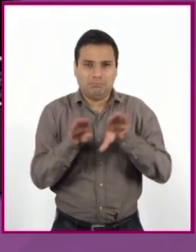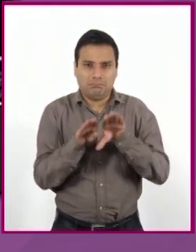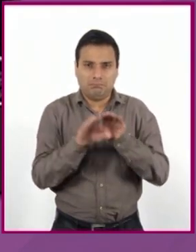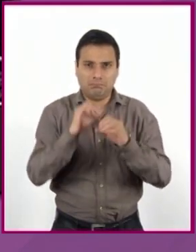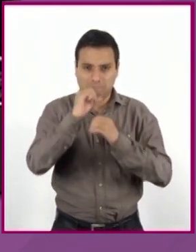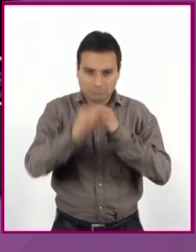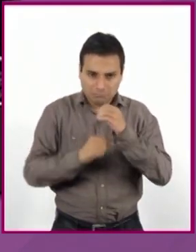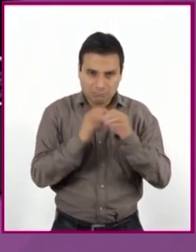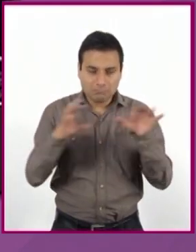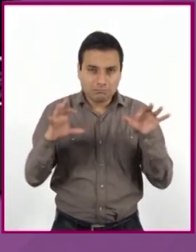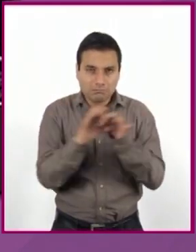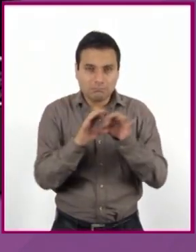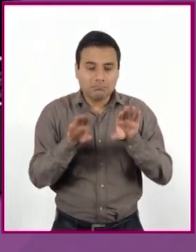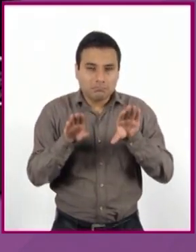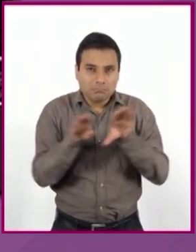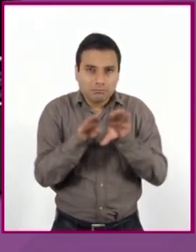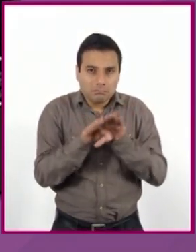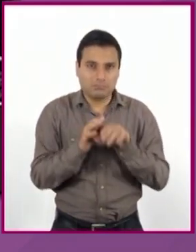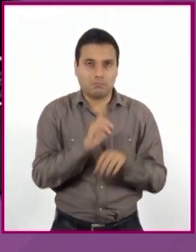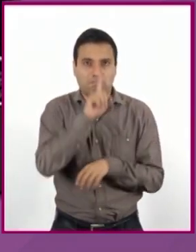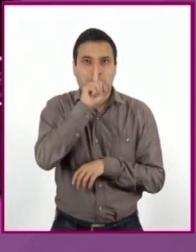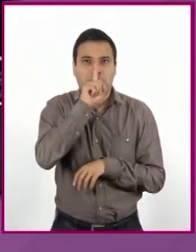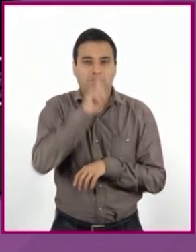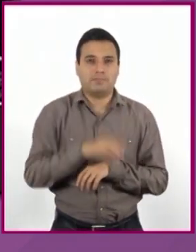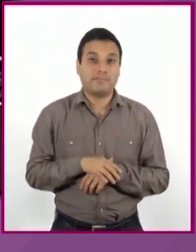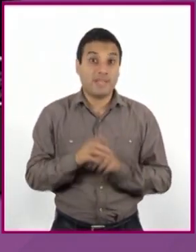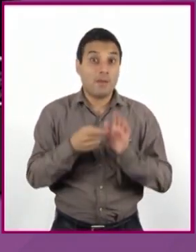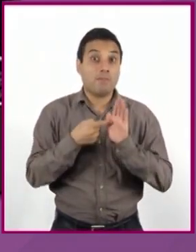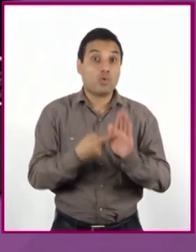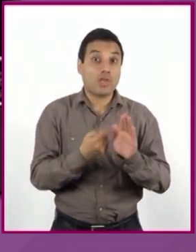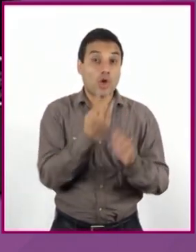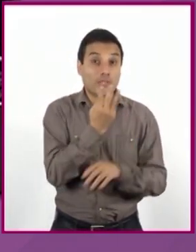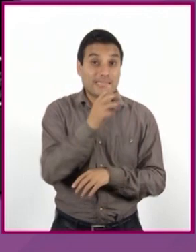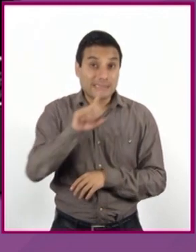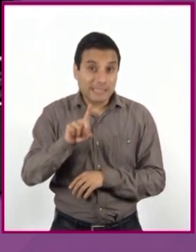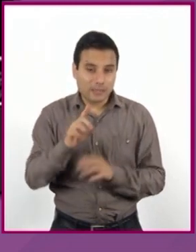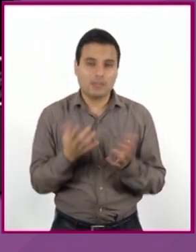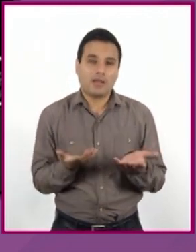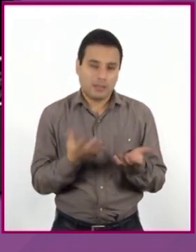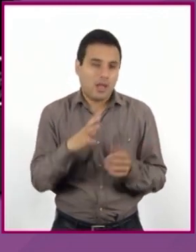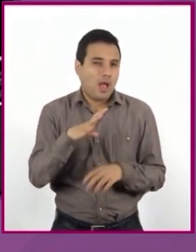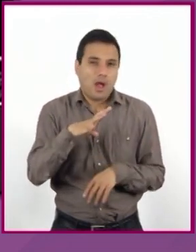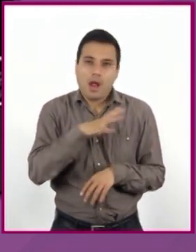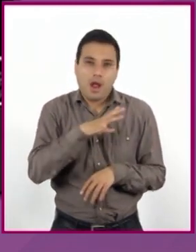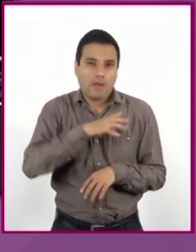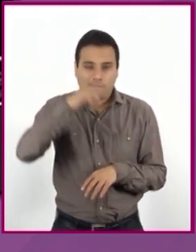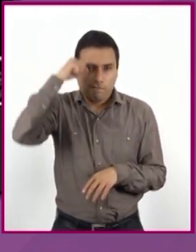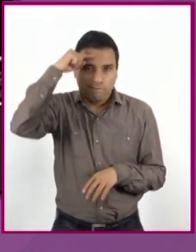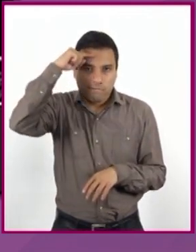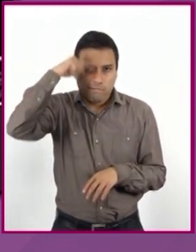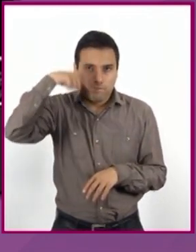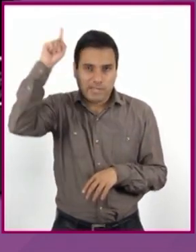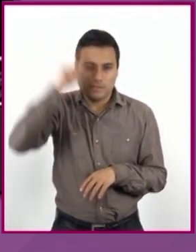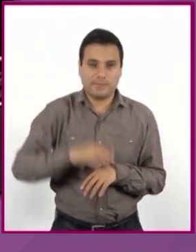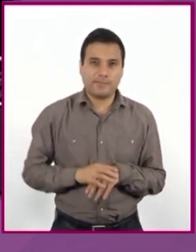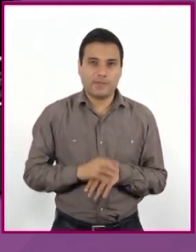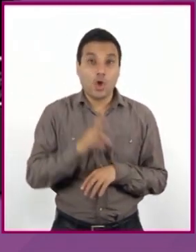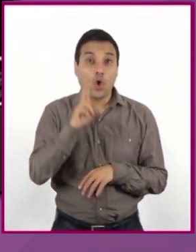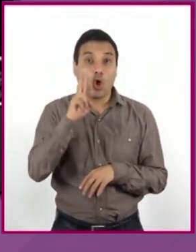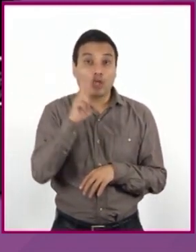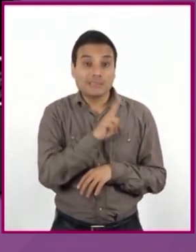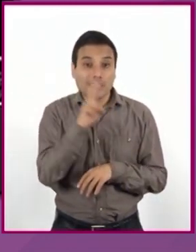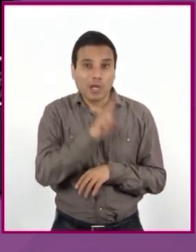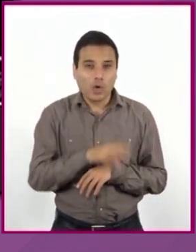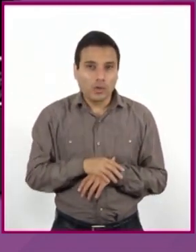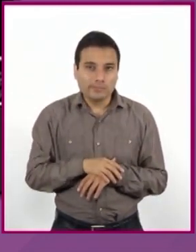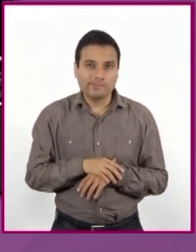átomos. En cambio, en el modelo tridimensional se identifica fácilmente que el oxígeno se une con